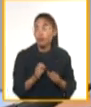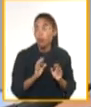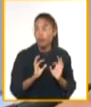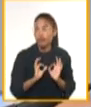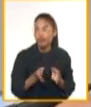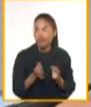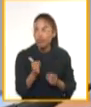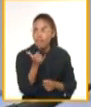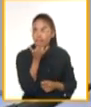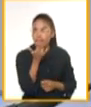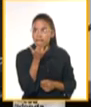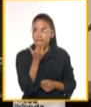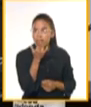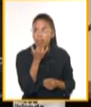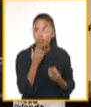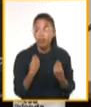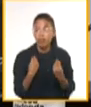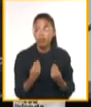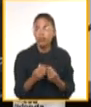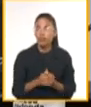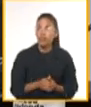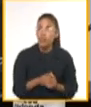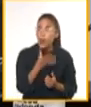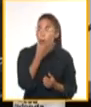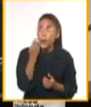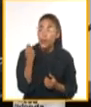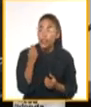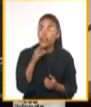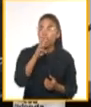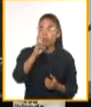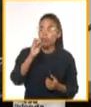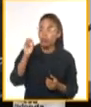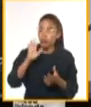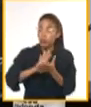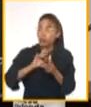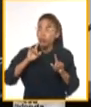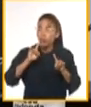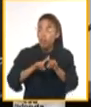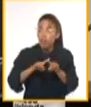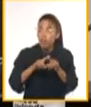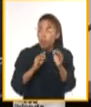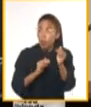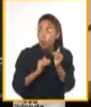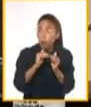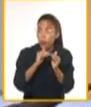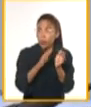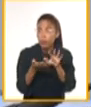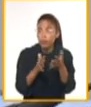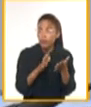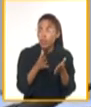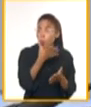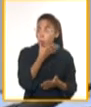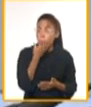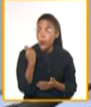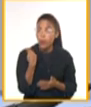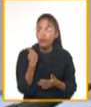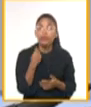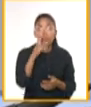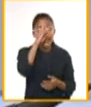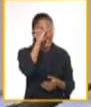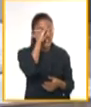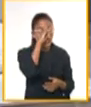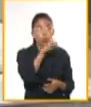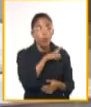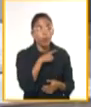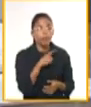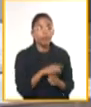nos provoca entonces la desconexión. Hay una pérdida de casi 300 megawatts y es lo que hace oscilar el sistema. El sistema cae inestable y se va.